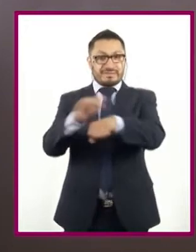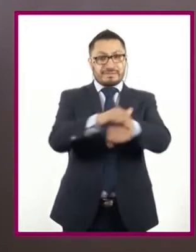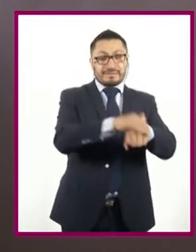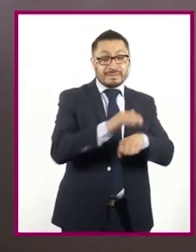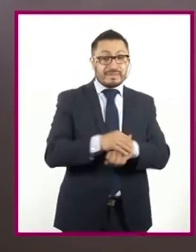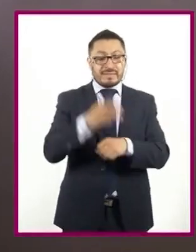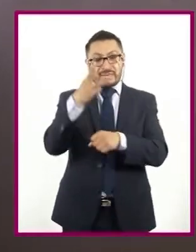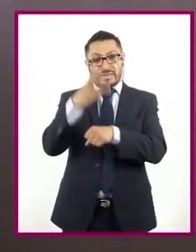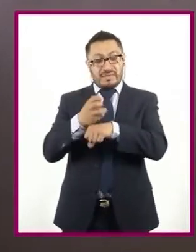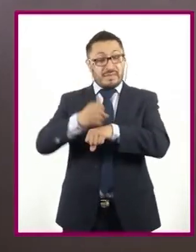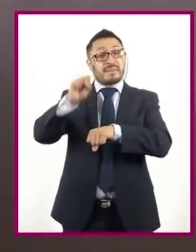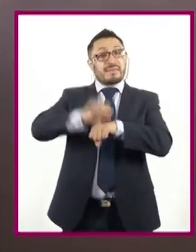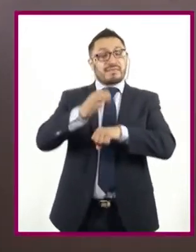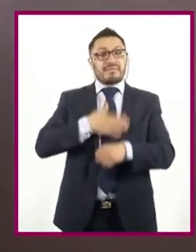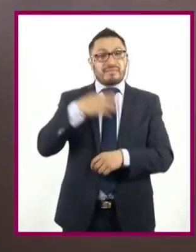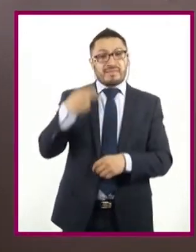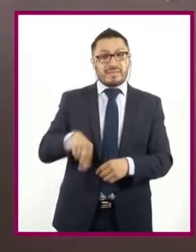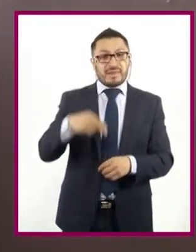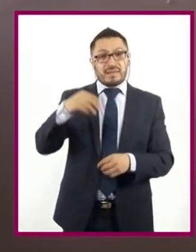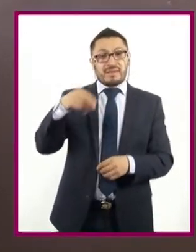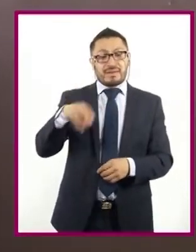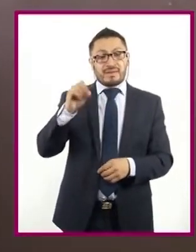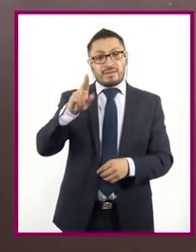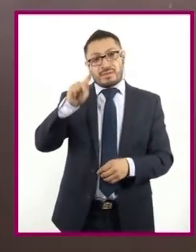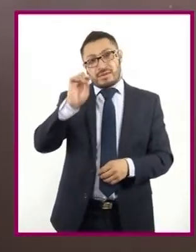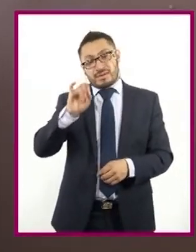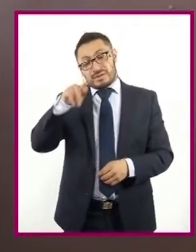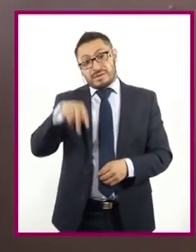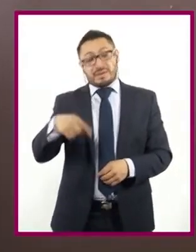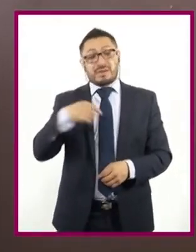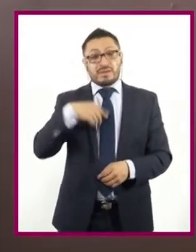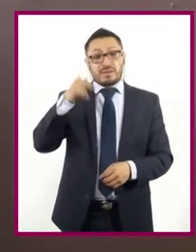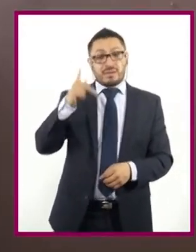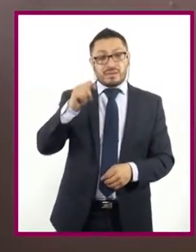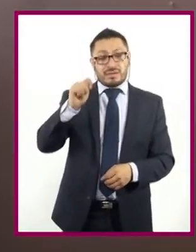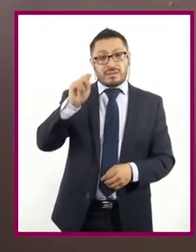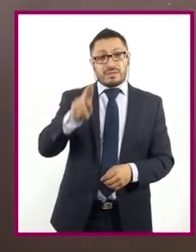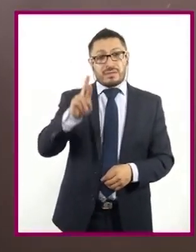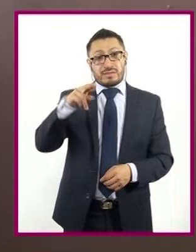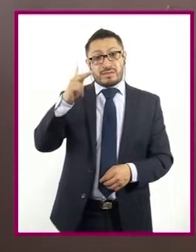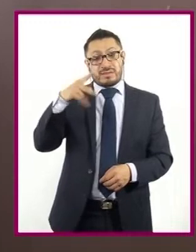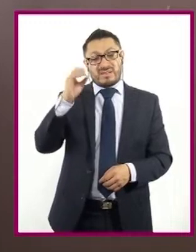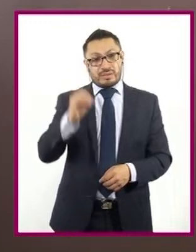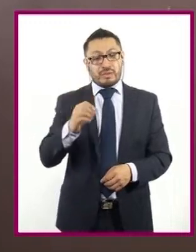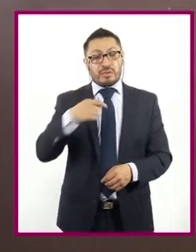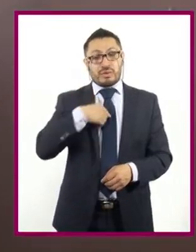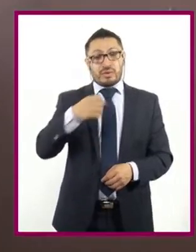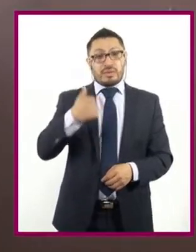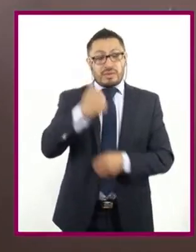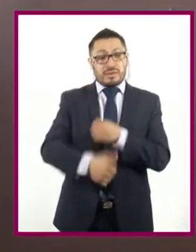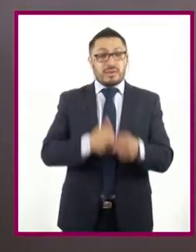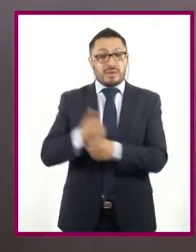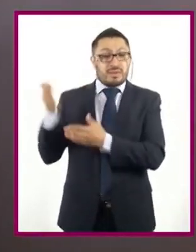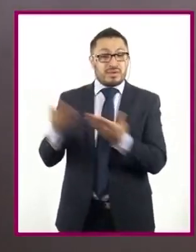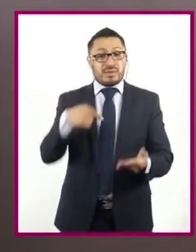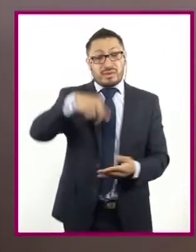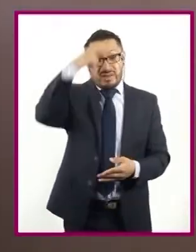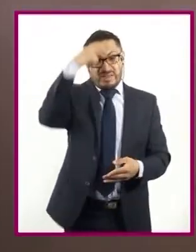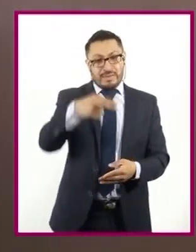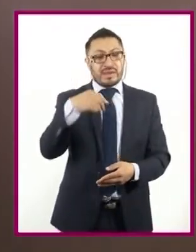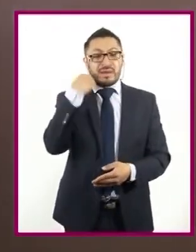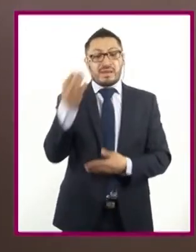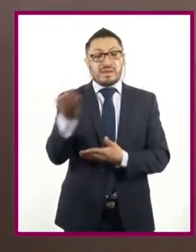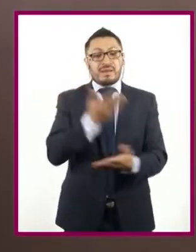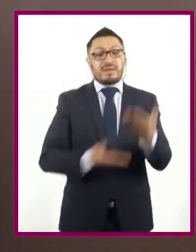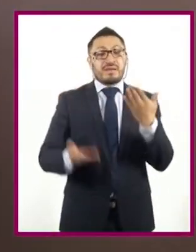de tercero de secundaria, mi nombre es Nurettin Tarkan, soy turco y llegué a la edad de los 6 años a México. Quiero compartirles